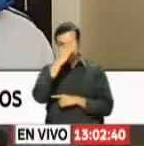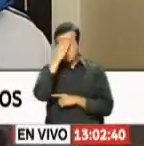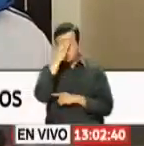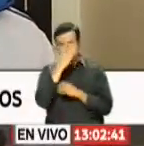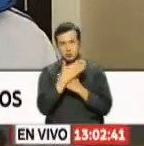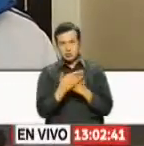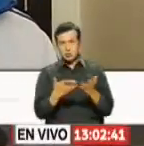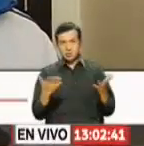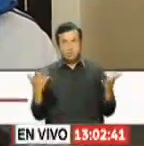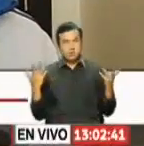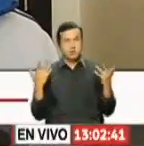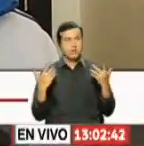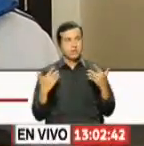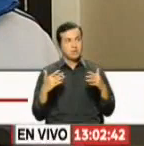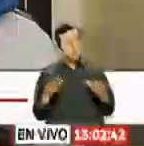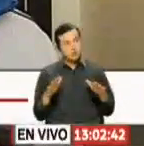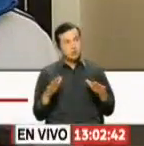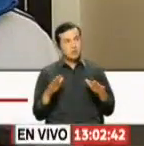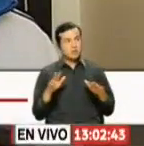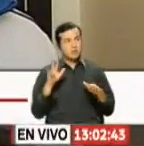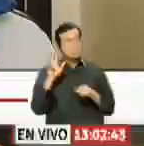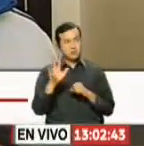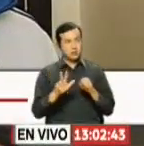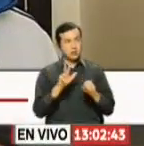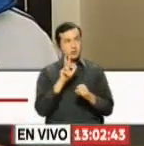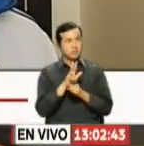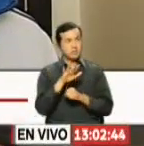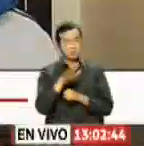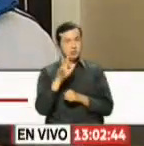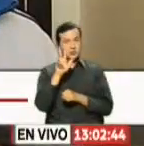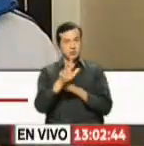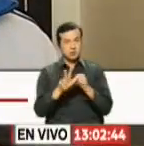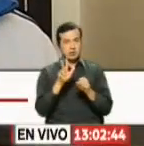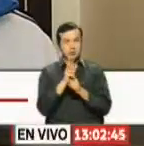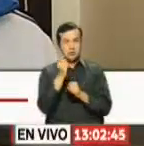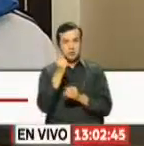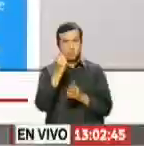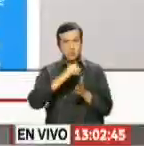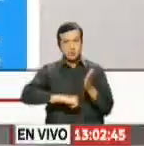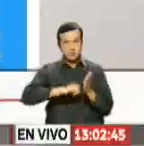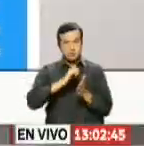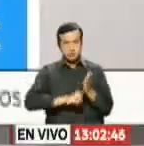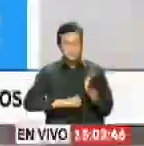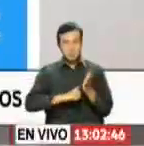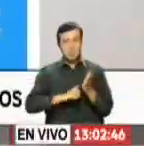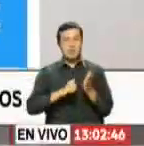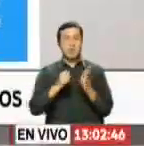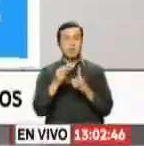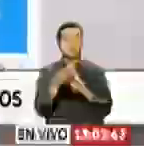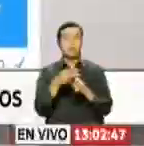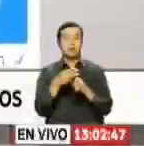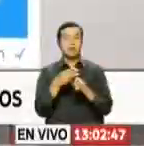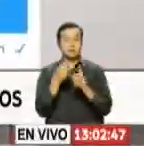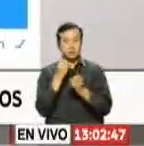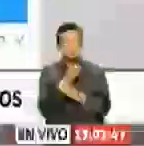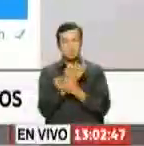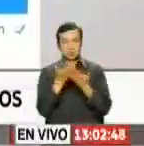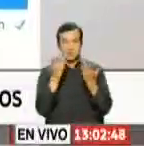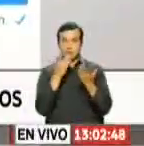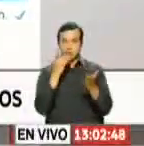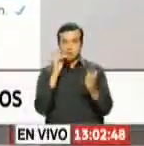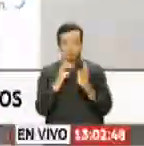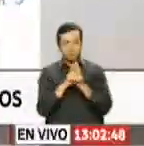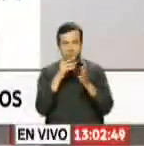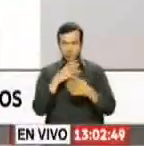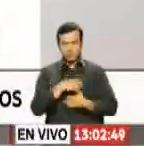ya más o menos unos 3 años que se me viene descontando eso de ahí. A través de las redes sociales hicieron el respectivo